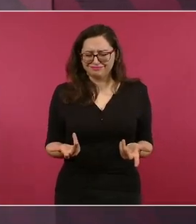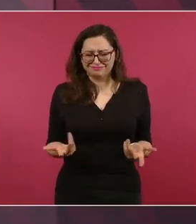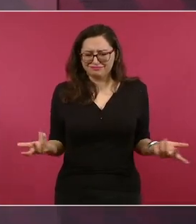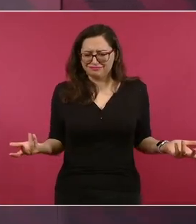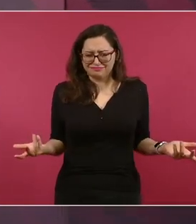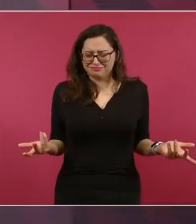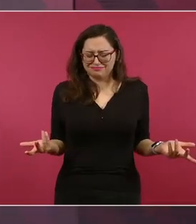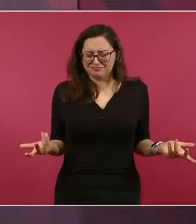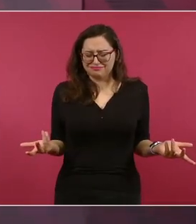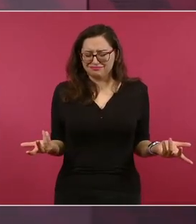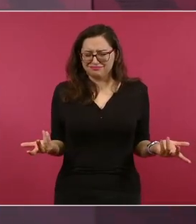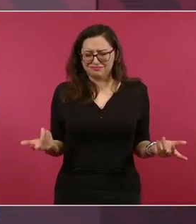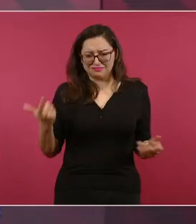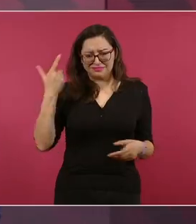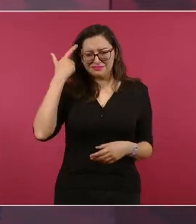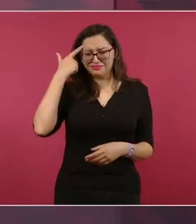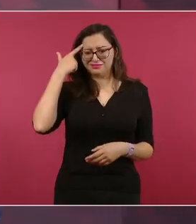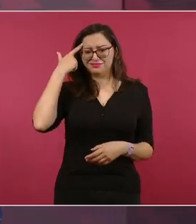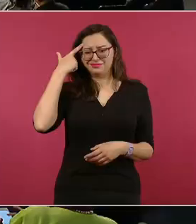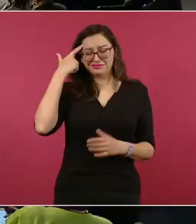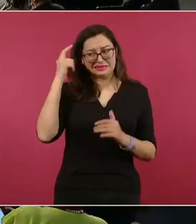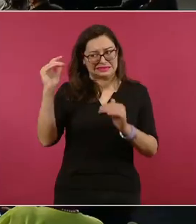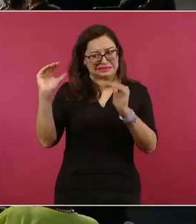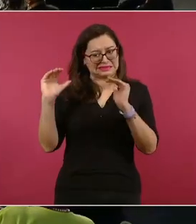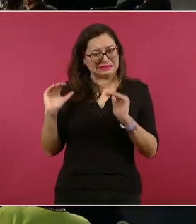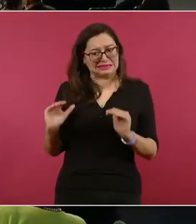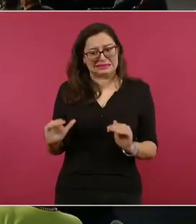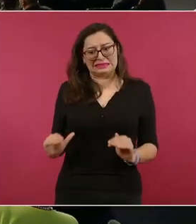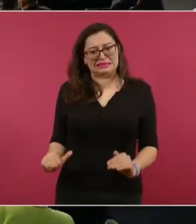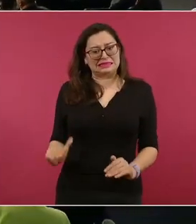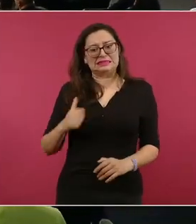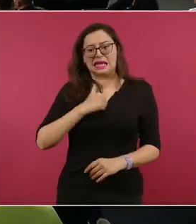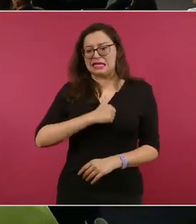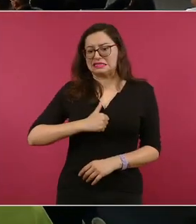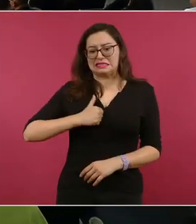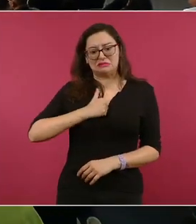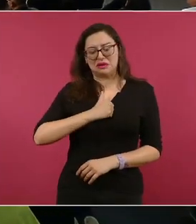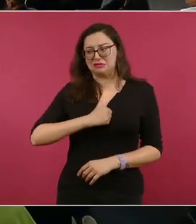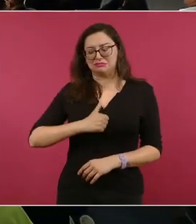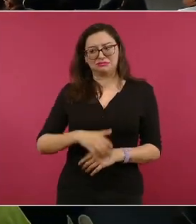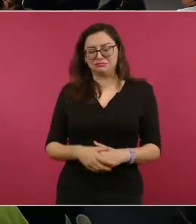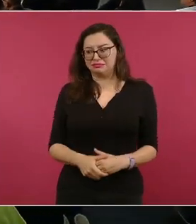con un nivel realmente lamentable.